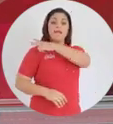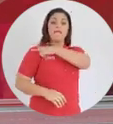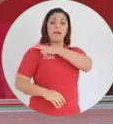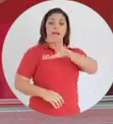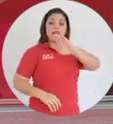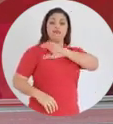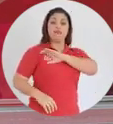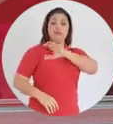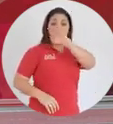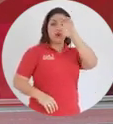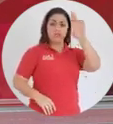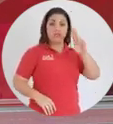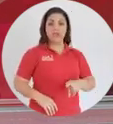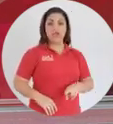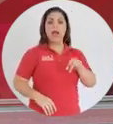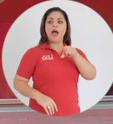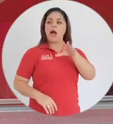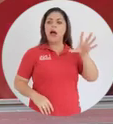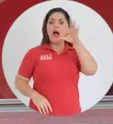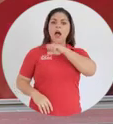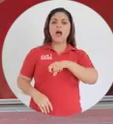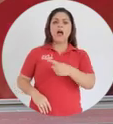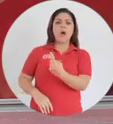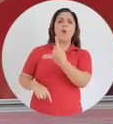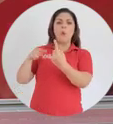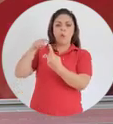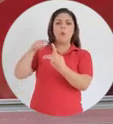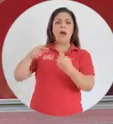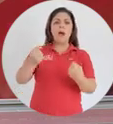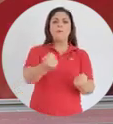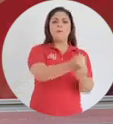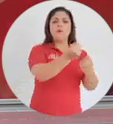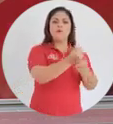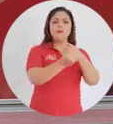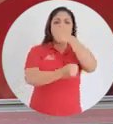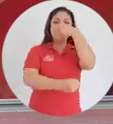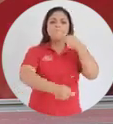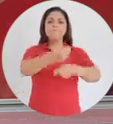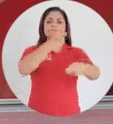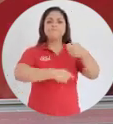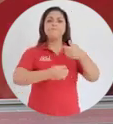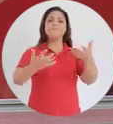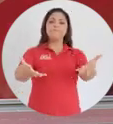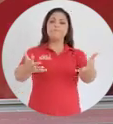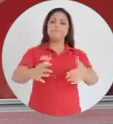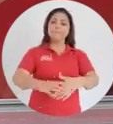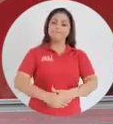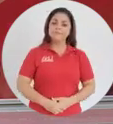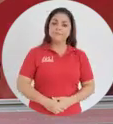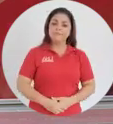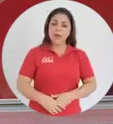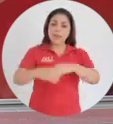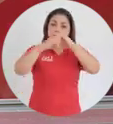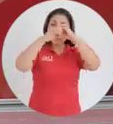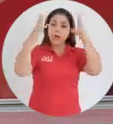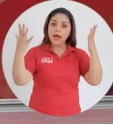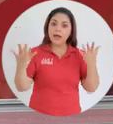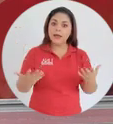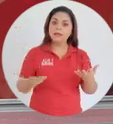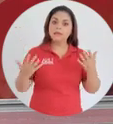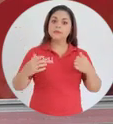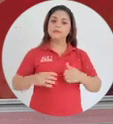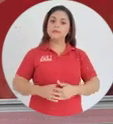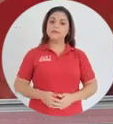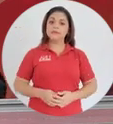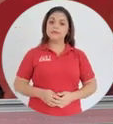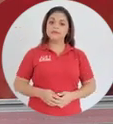Pública de Costa Rica después se descubrió que era un aliado del narcotráfico. Imagínense